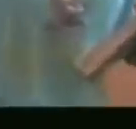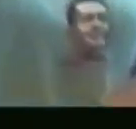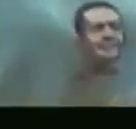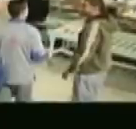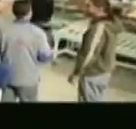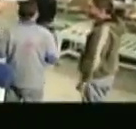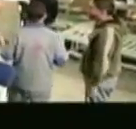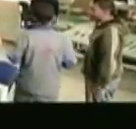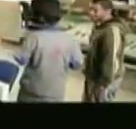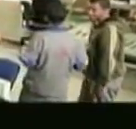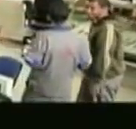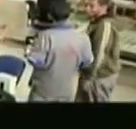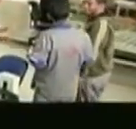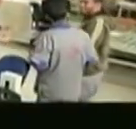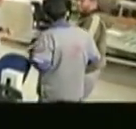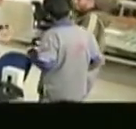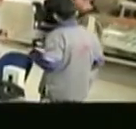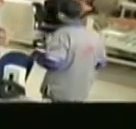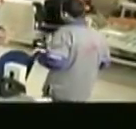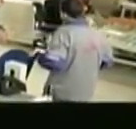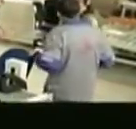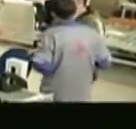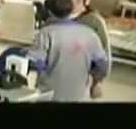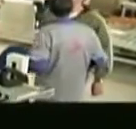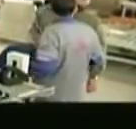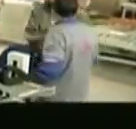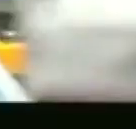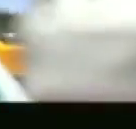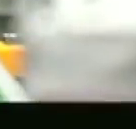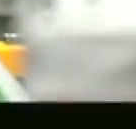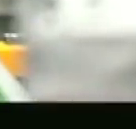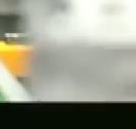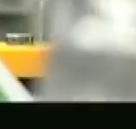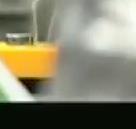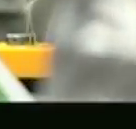educación, para la prosperidad, para la felicidad.